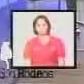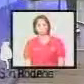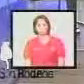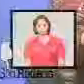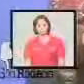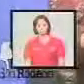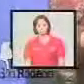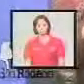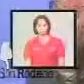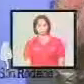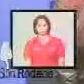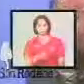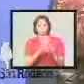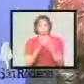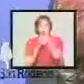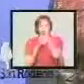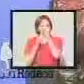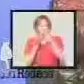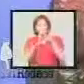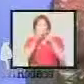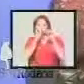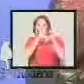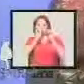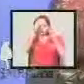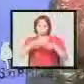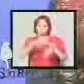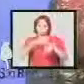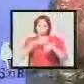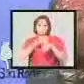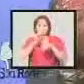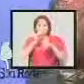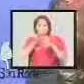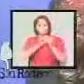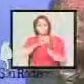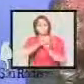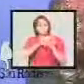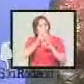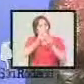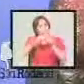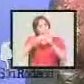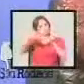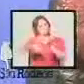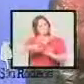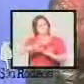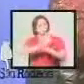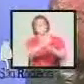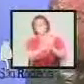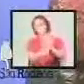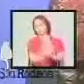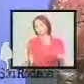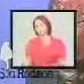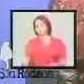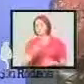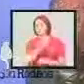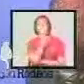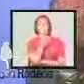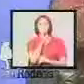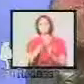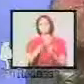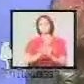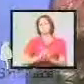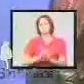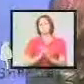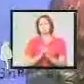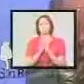Si como trabajadores en este momento se le pregunta como representante del banco, ¿hacia dónde se